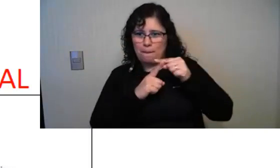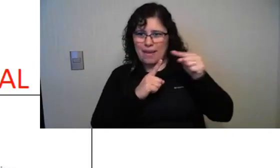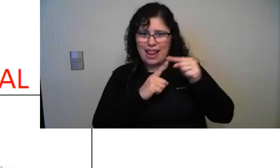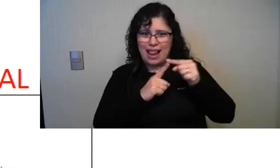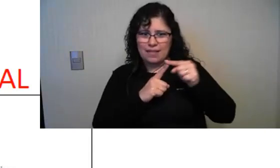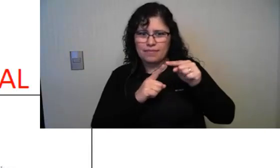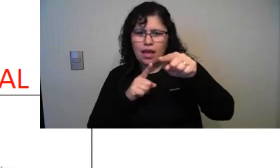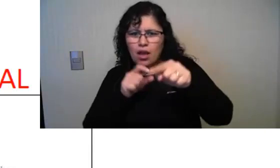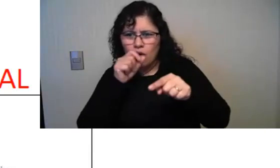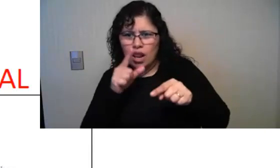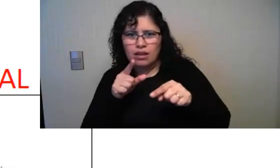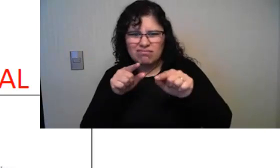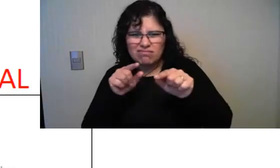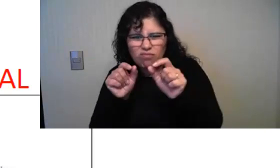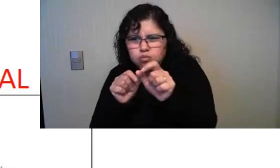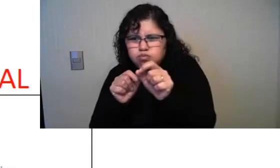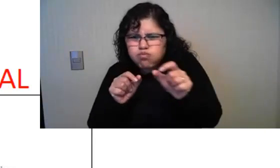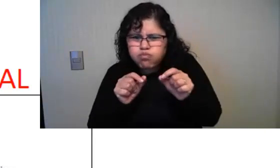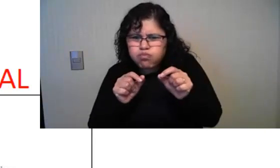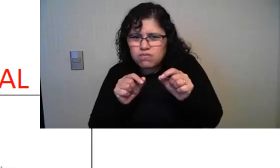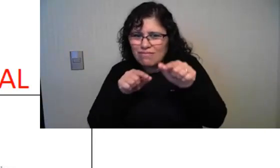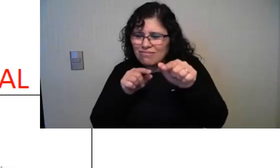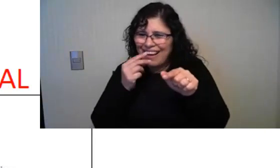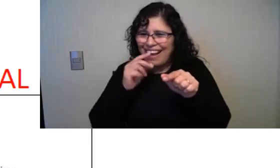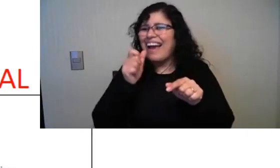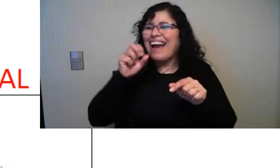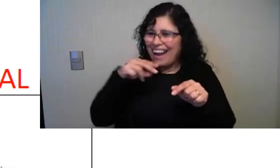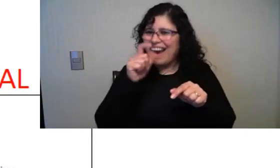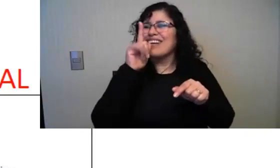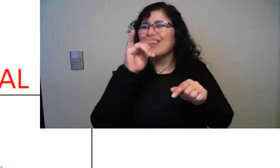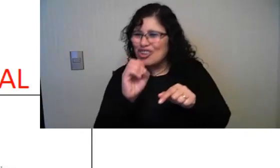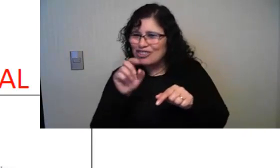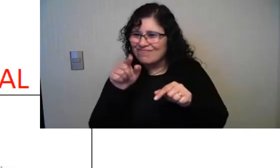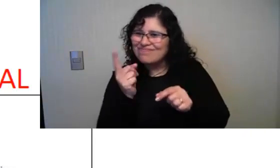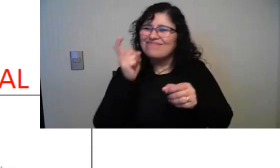es engrosamiento, que corresponde a un ganglio, ¿cierto?